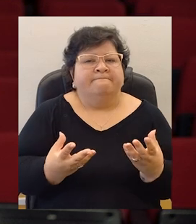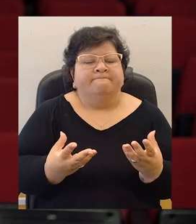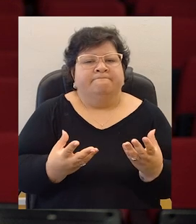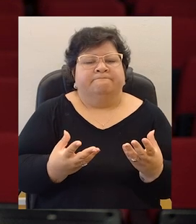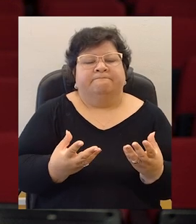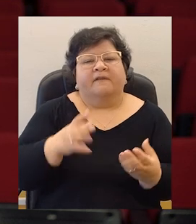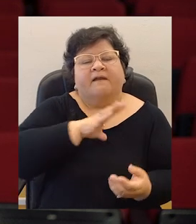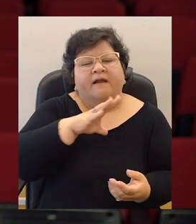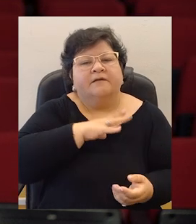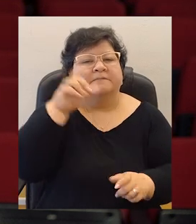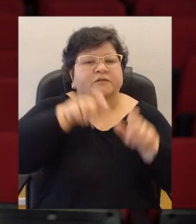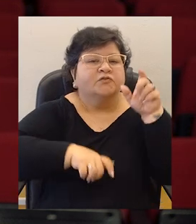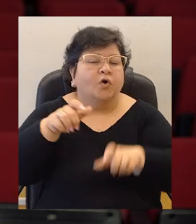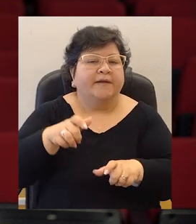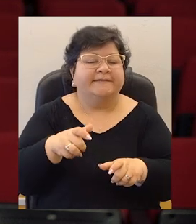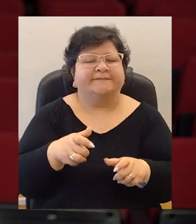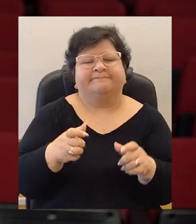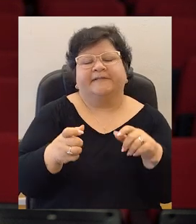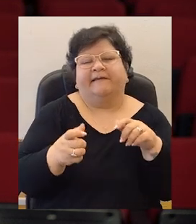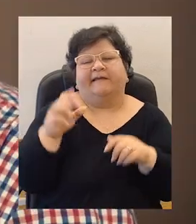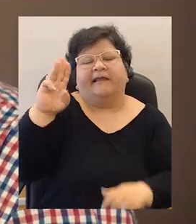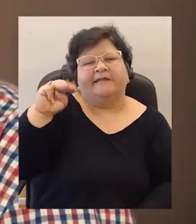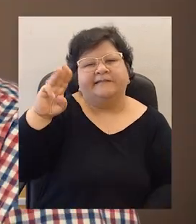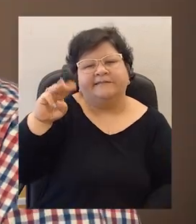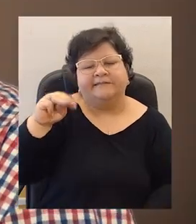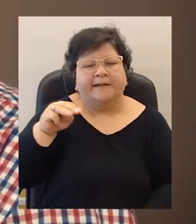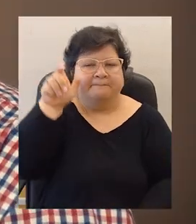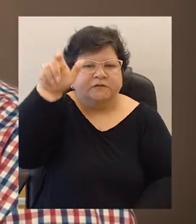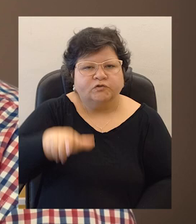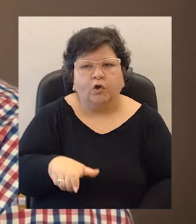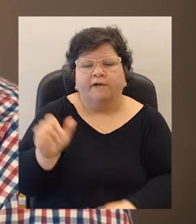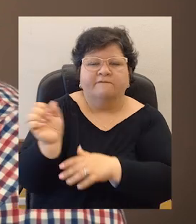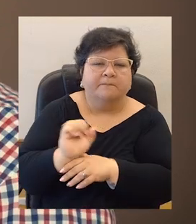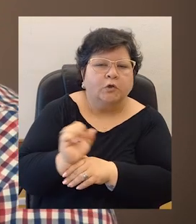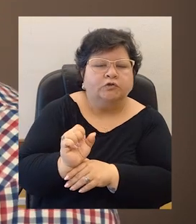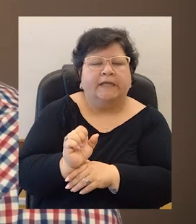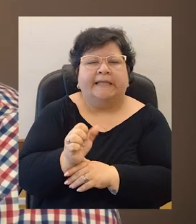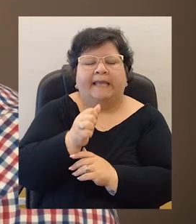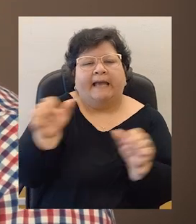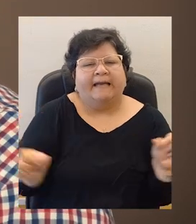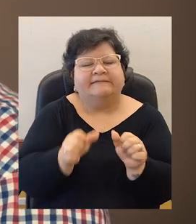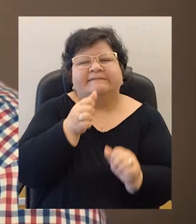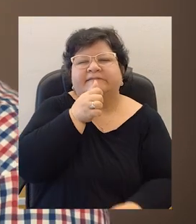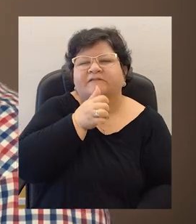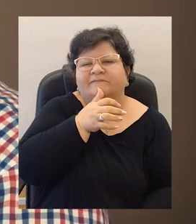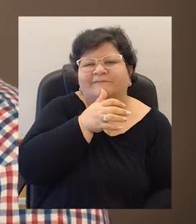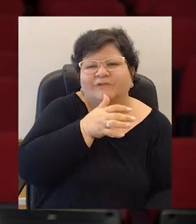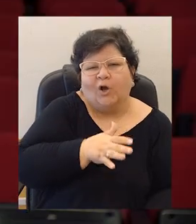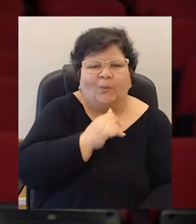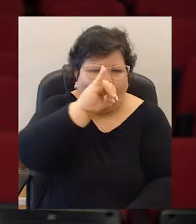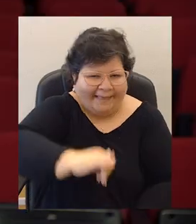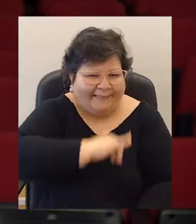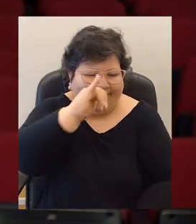personas influencers de internet etcétera que están haciendo historias y es interesante que los hijos sobre todo